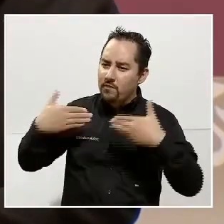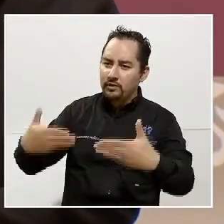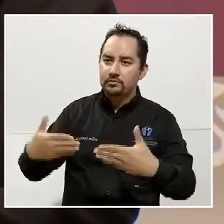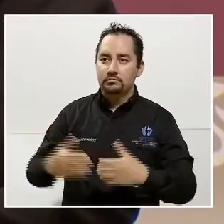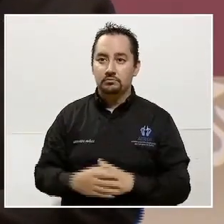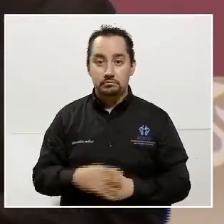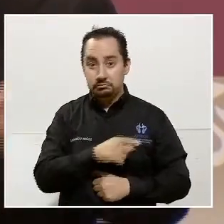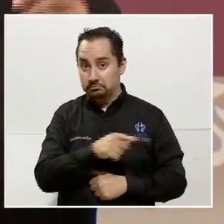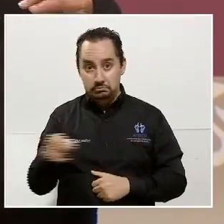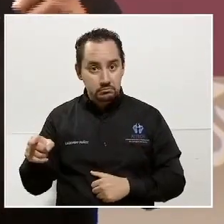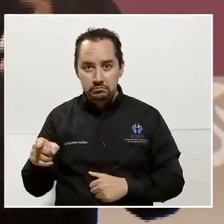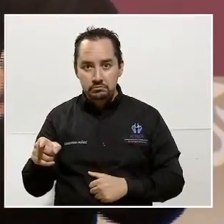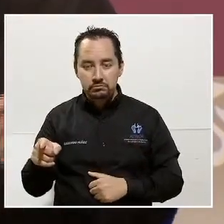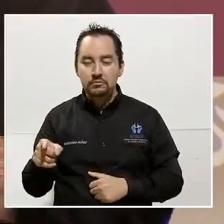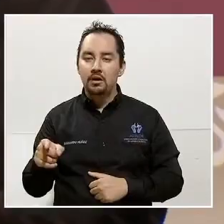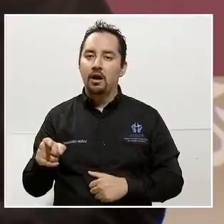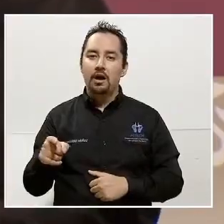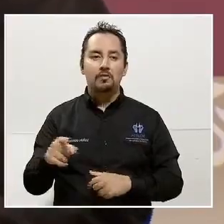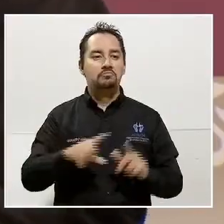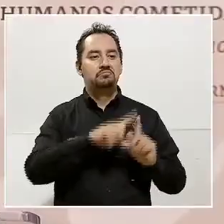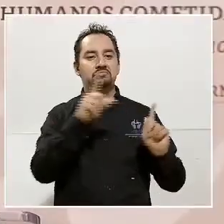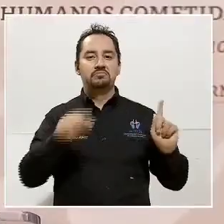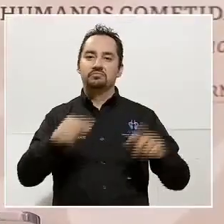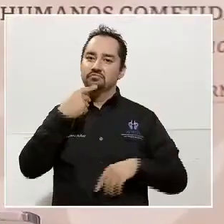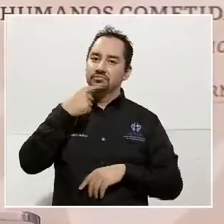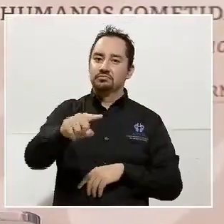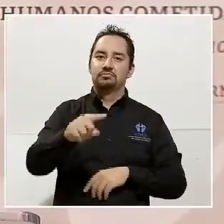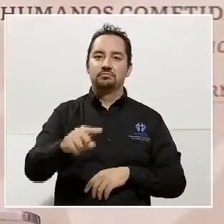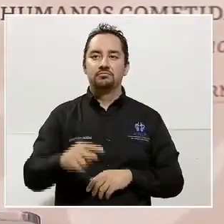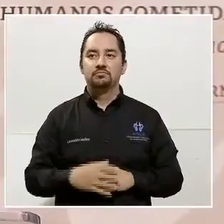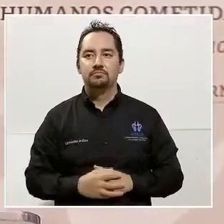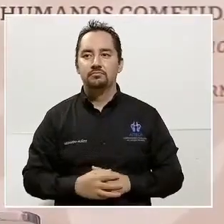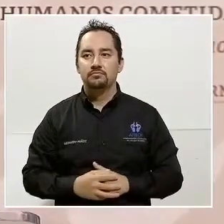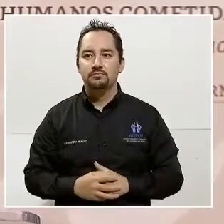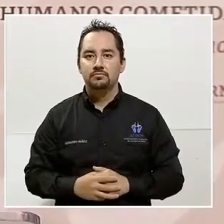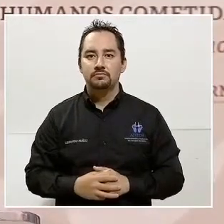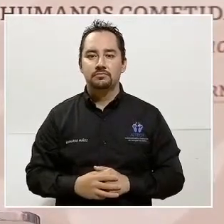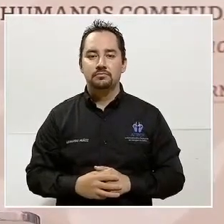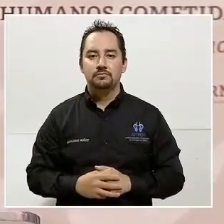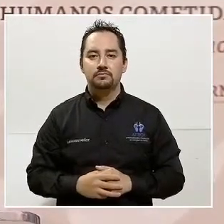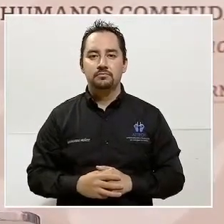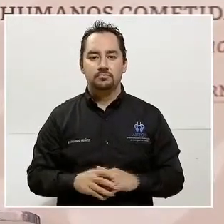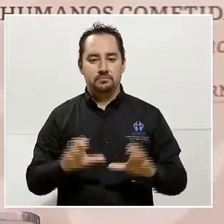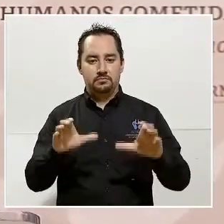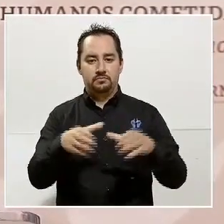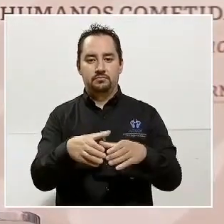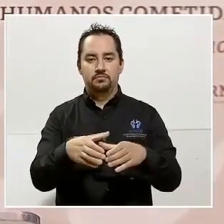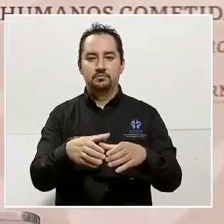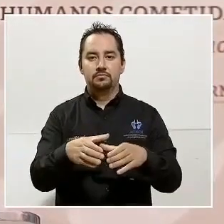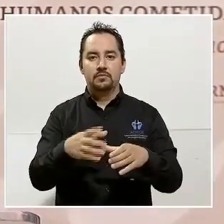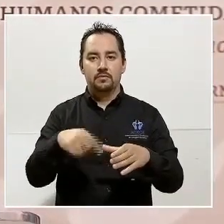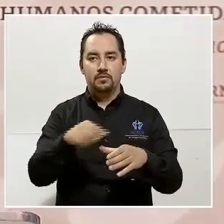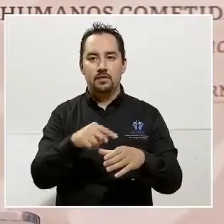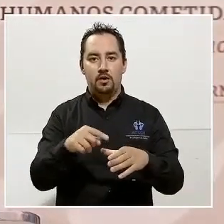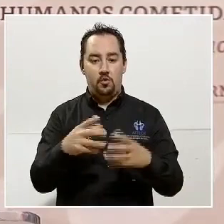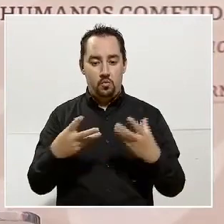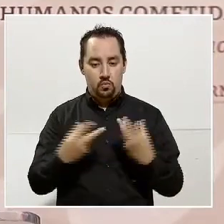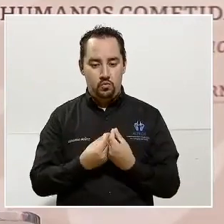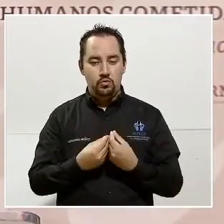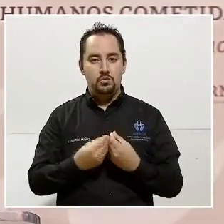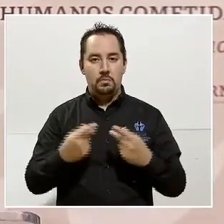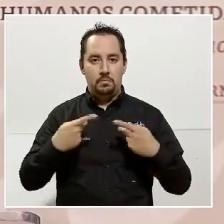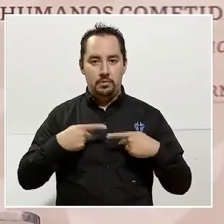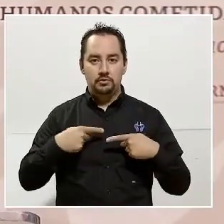no, que la patria se los demande. Asamblea de colectivos de familiares y sobrevivientes